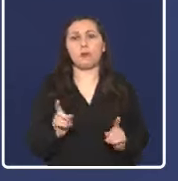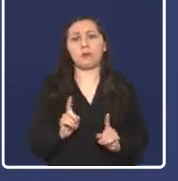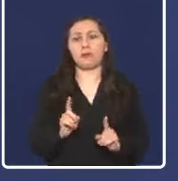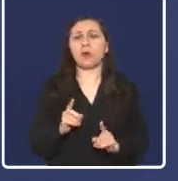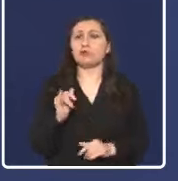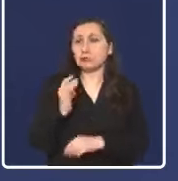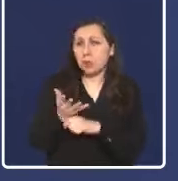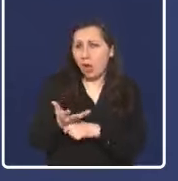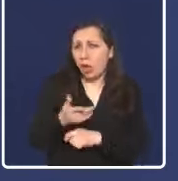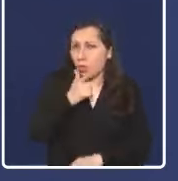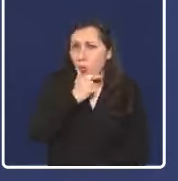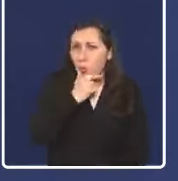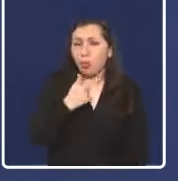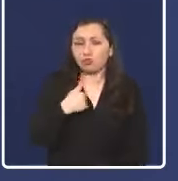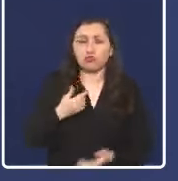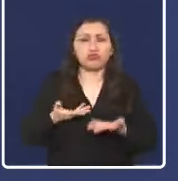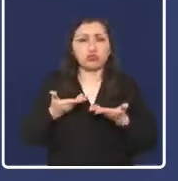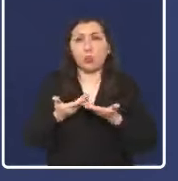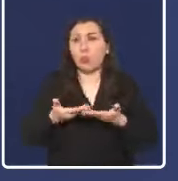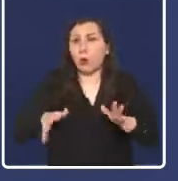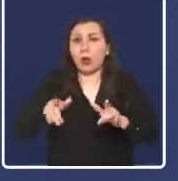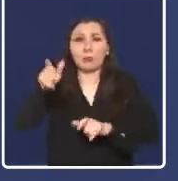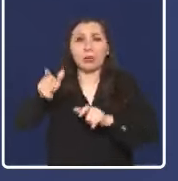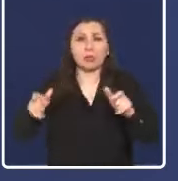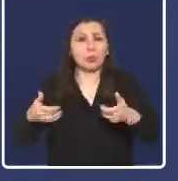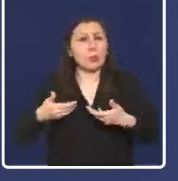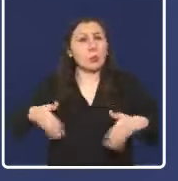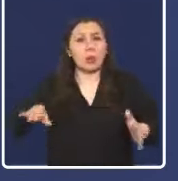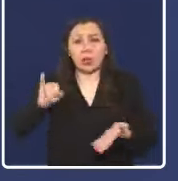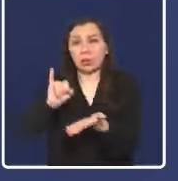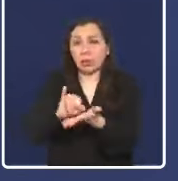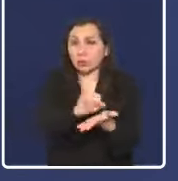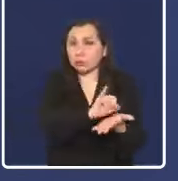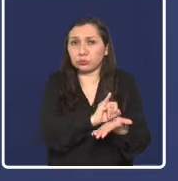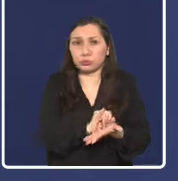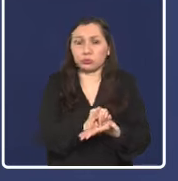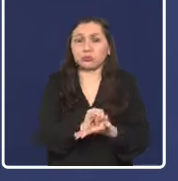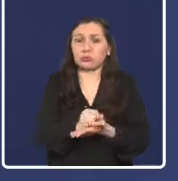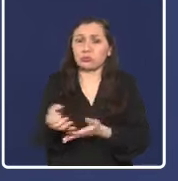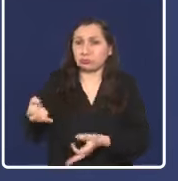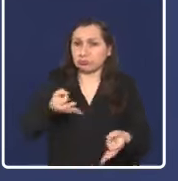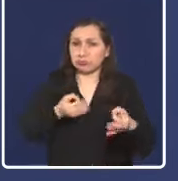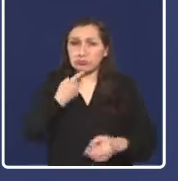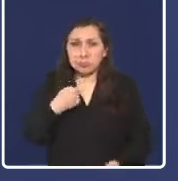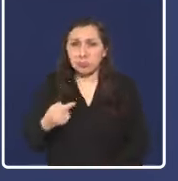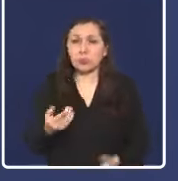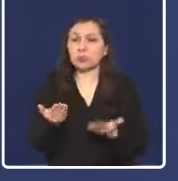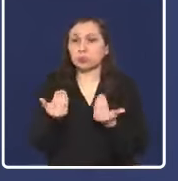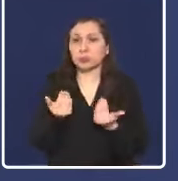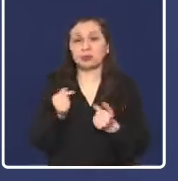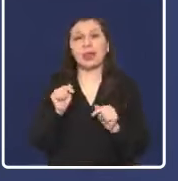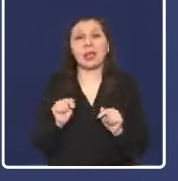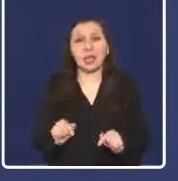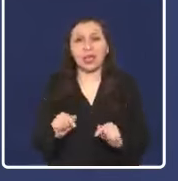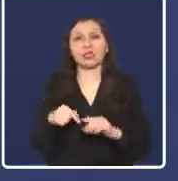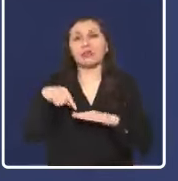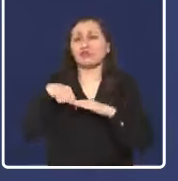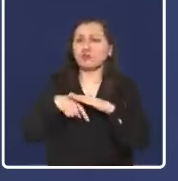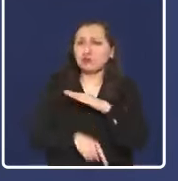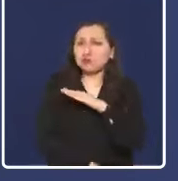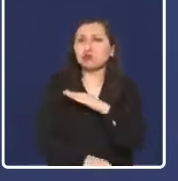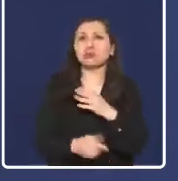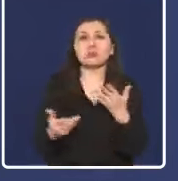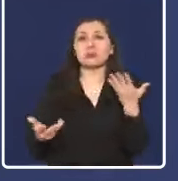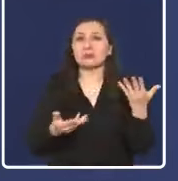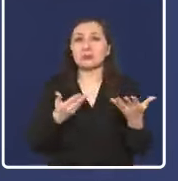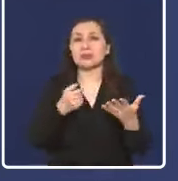estoy disponible para que cualquier persona, cualquier institución, realice las consultas que sean necesarias. Y esto tiene un trasfondo que también